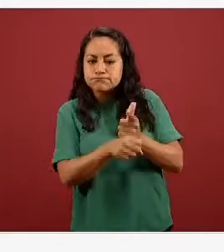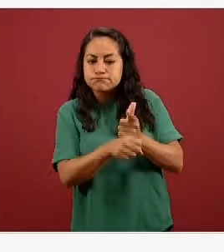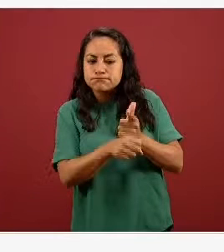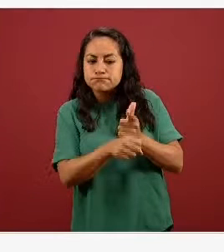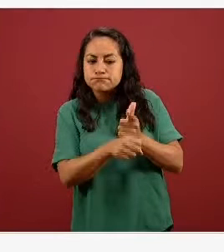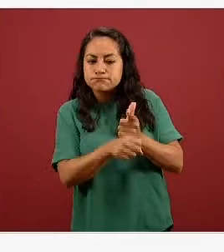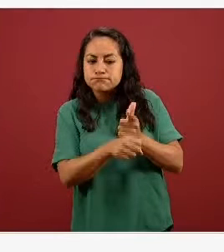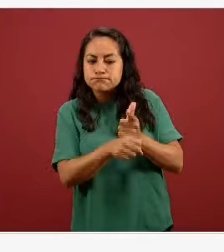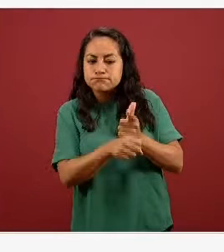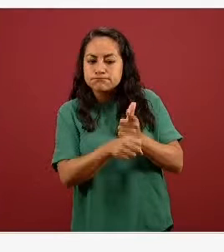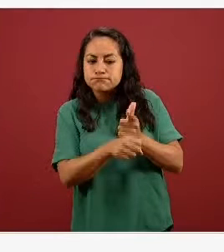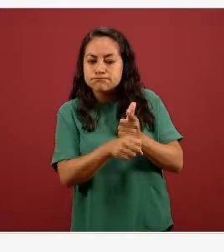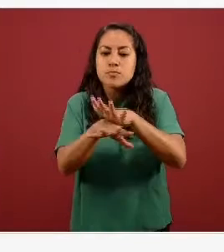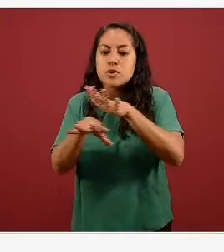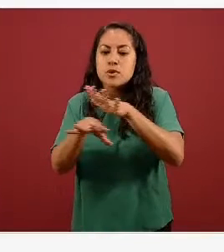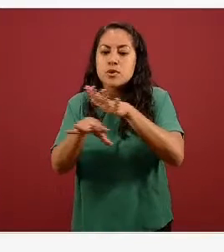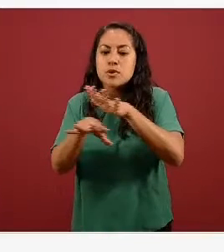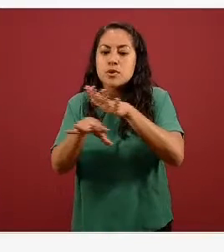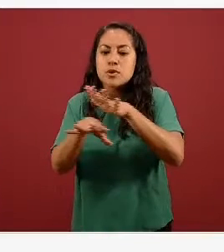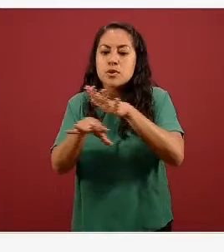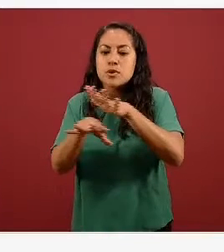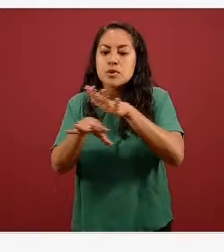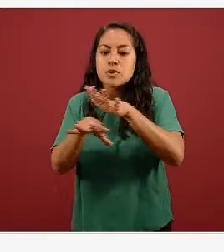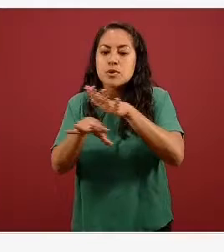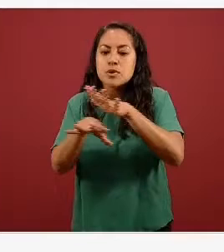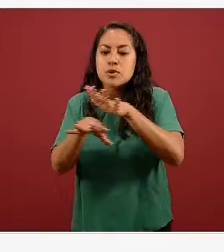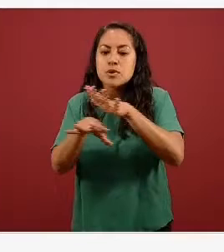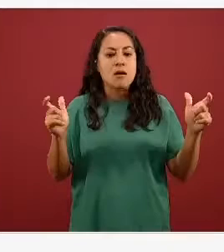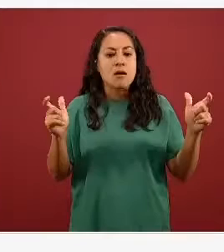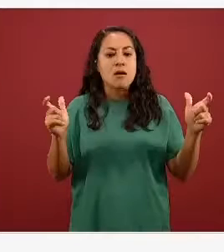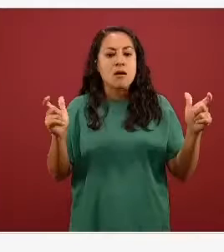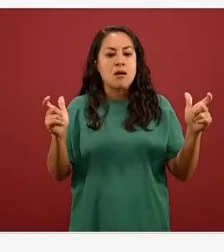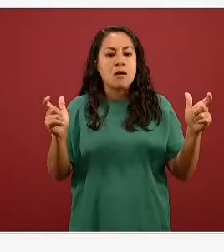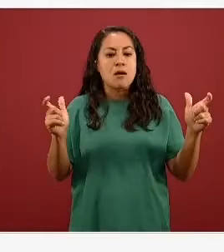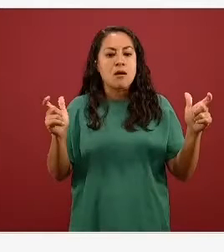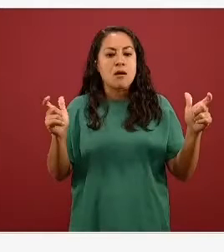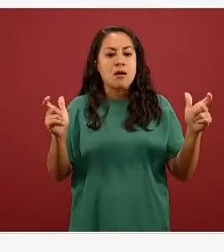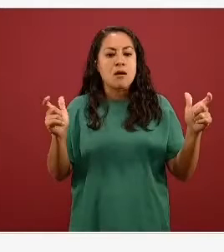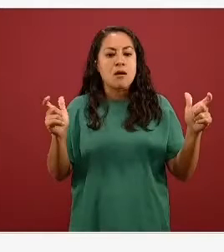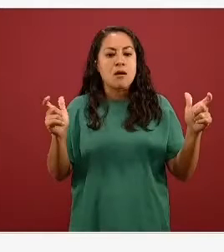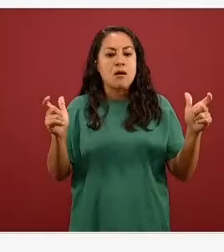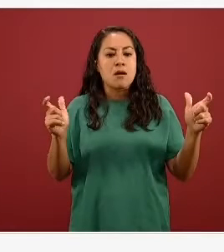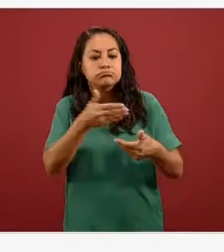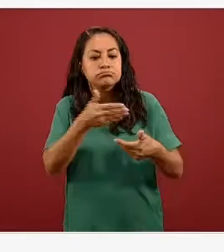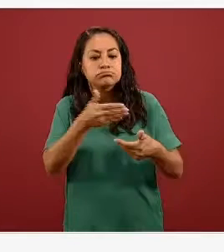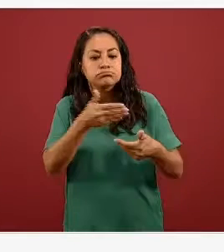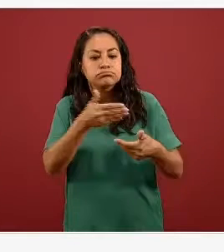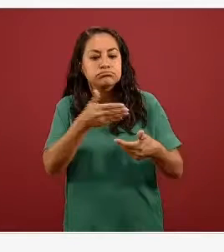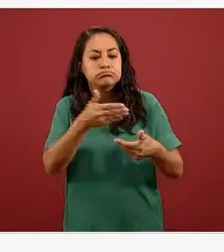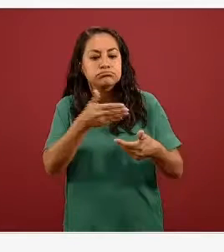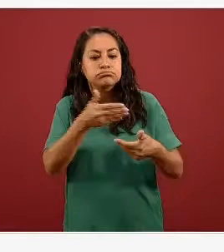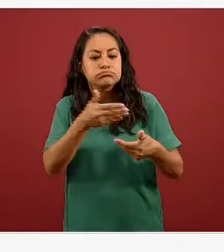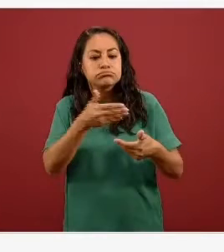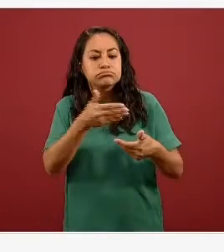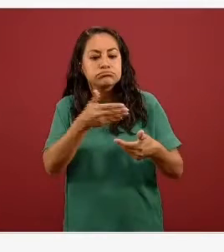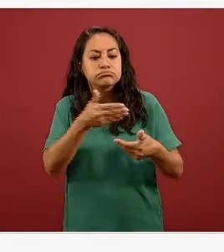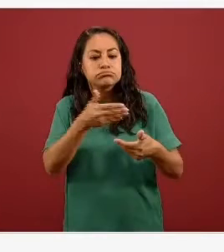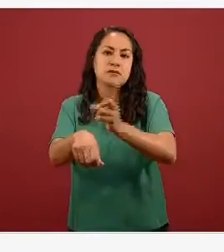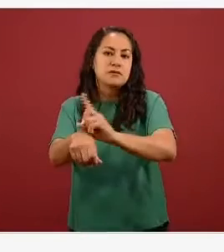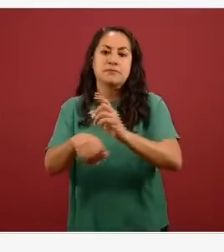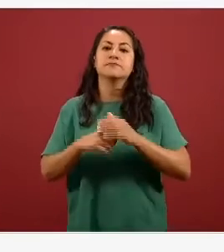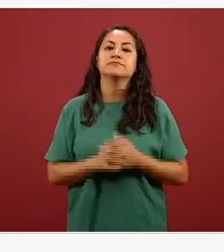es decir, que cada vez se mantiene más actualizada y reciente la información. De